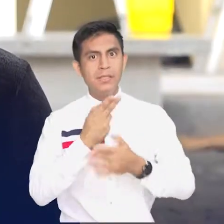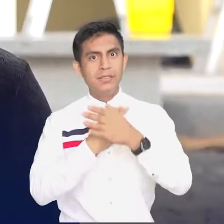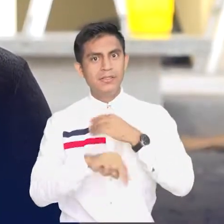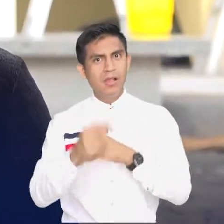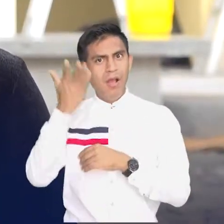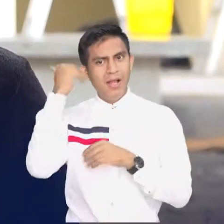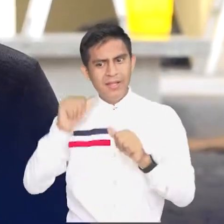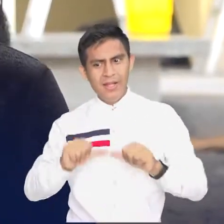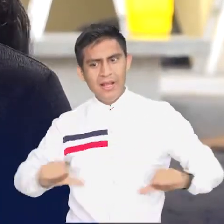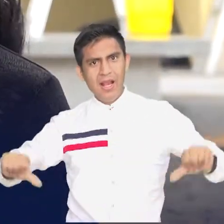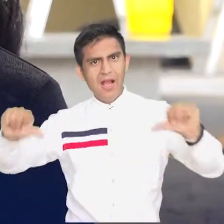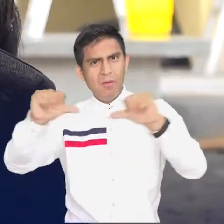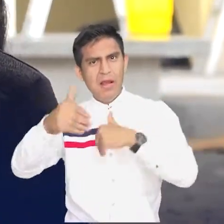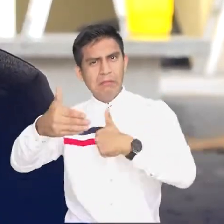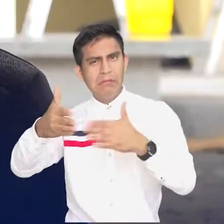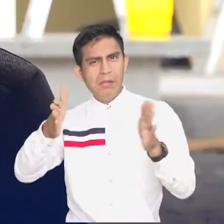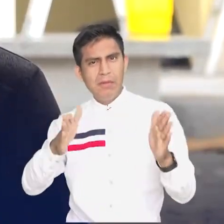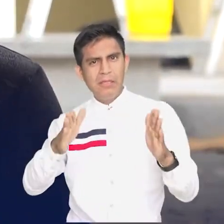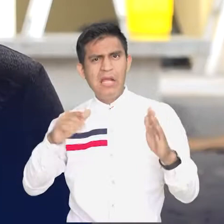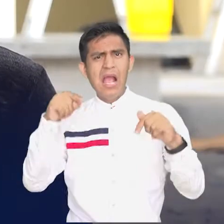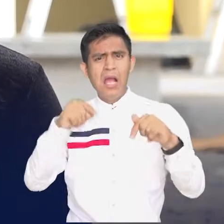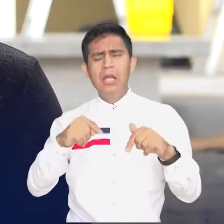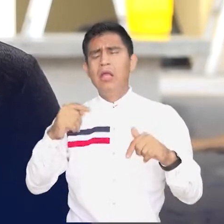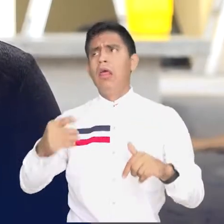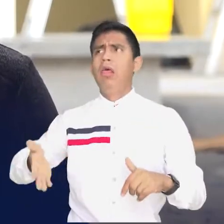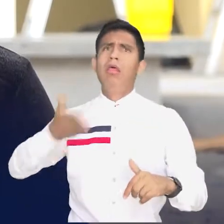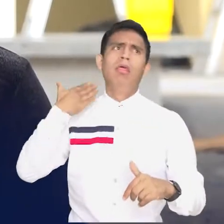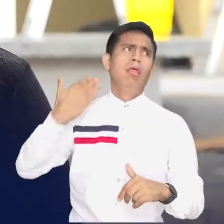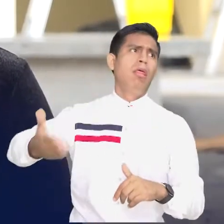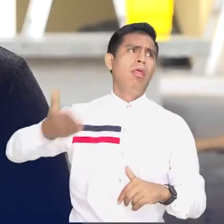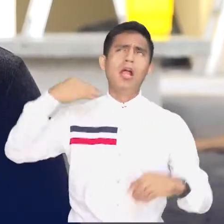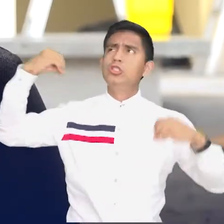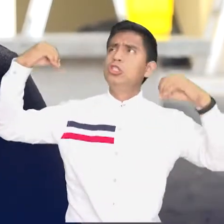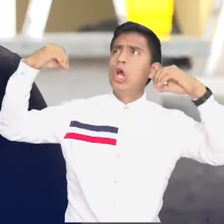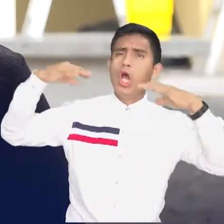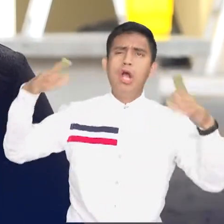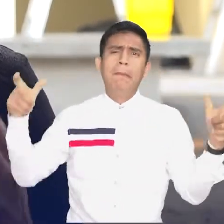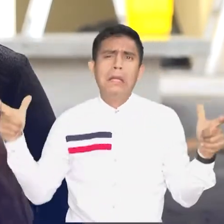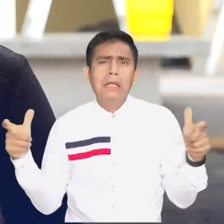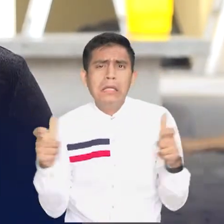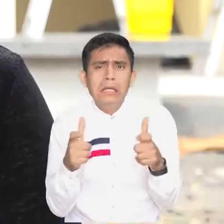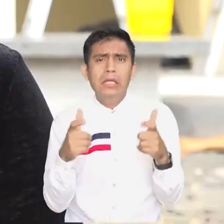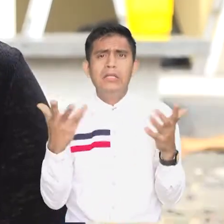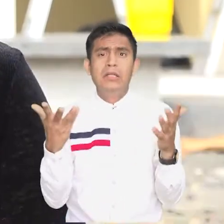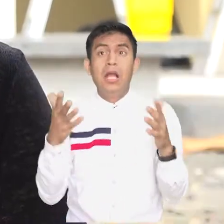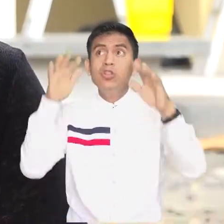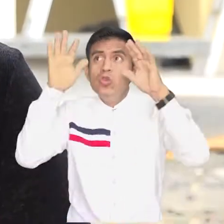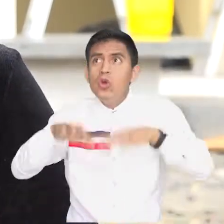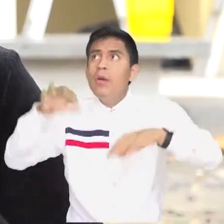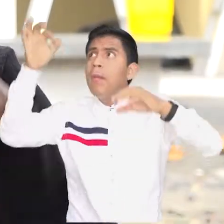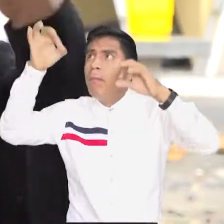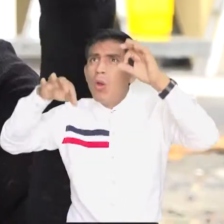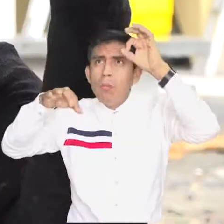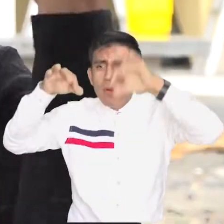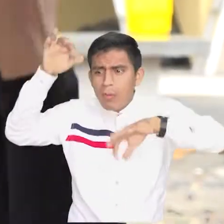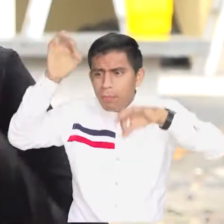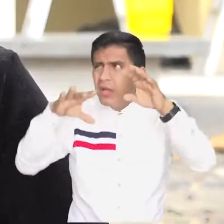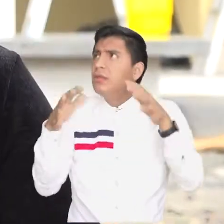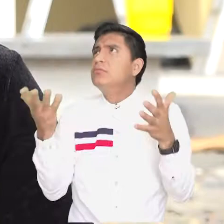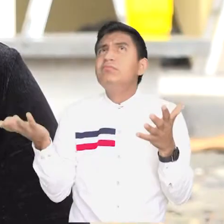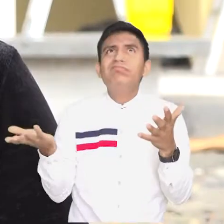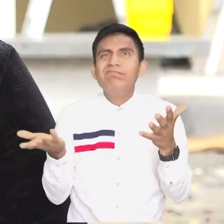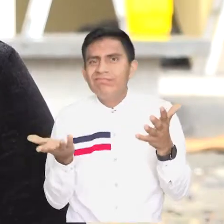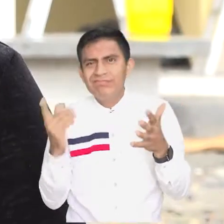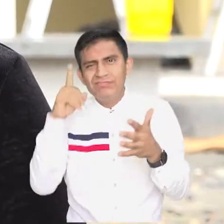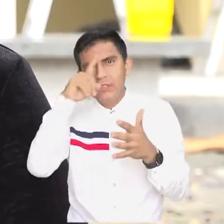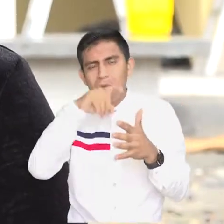Mis hijos estudiaron en las aulas prefabricadas. Era insoportable el calor, muy pequeñas, cuando llovía igual les